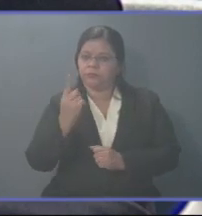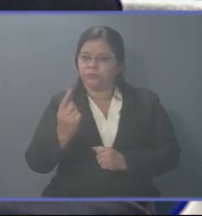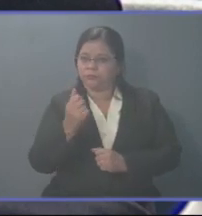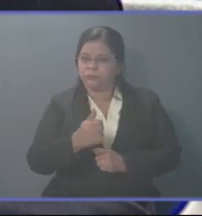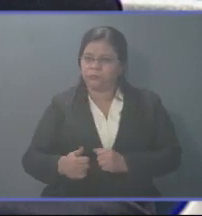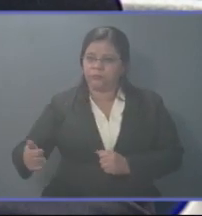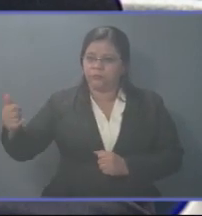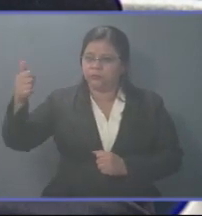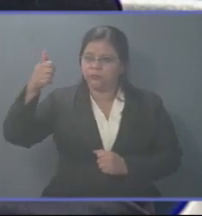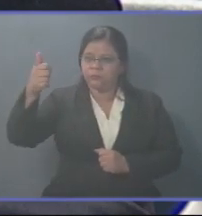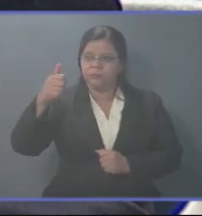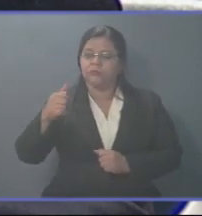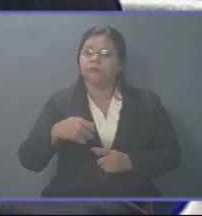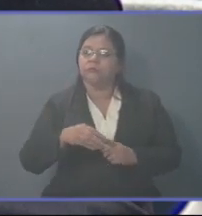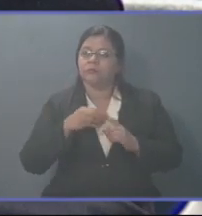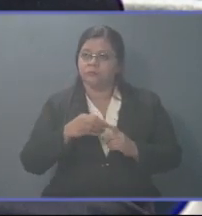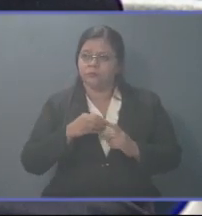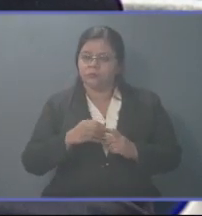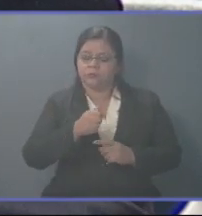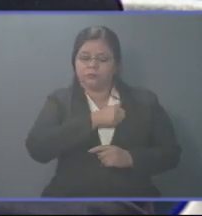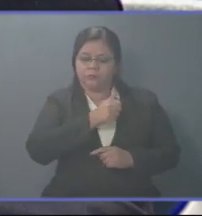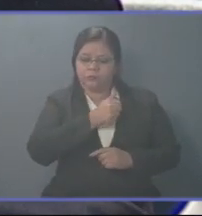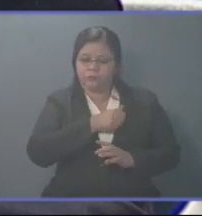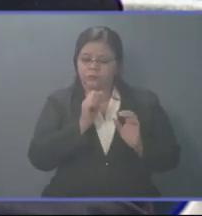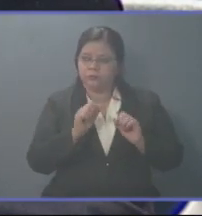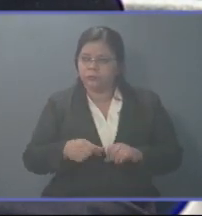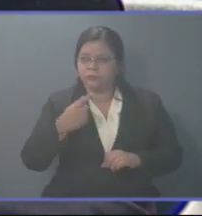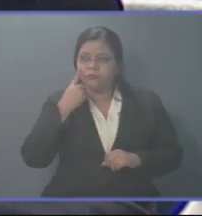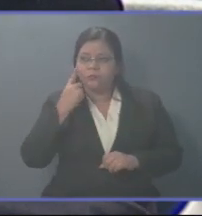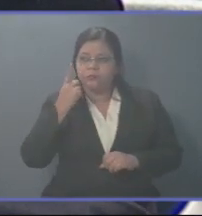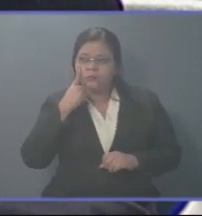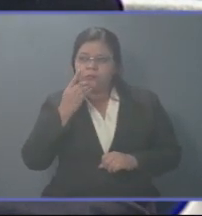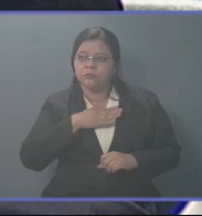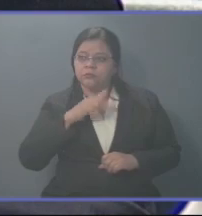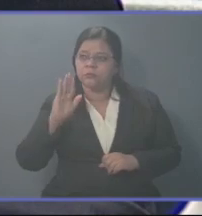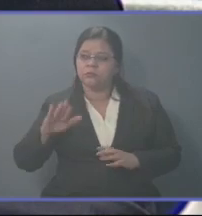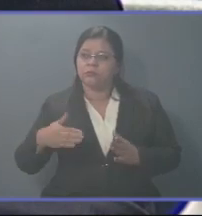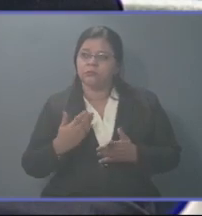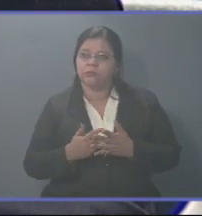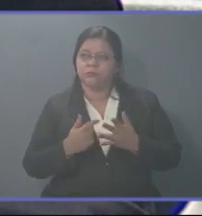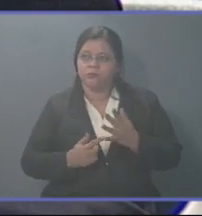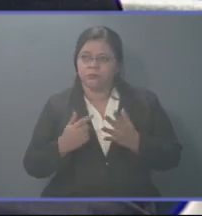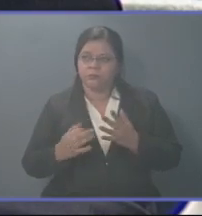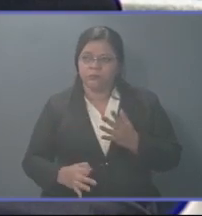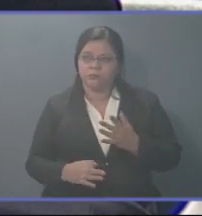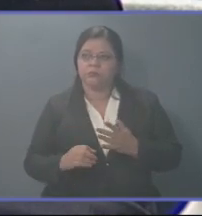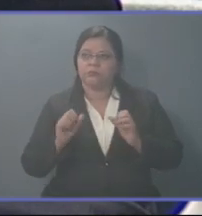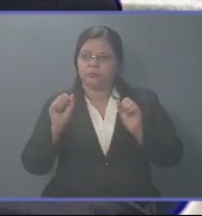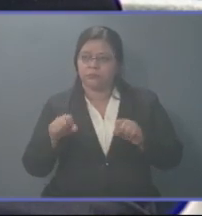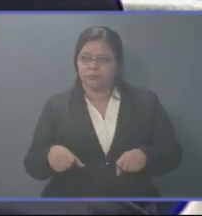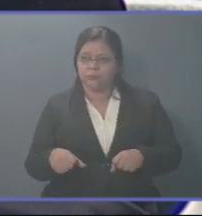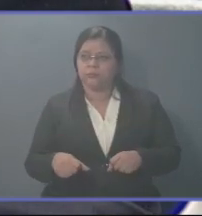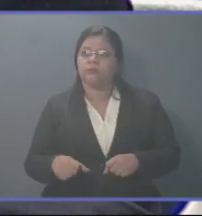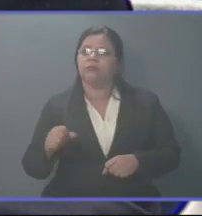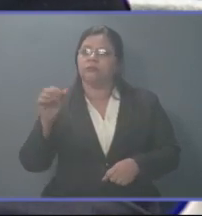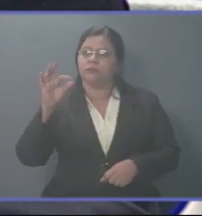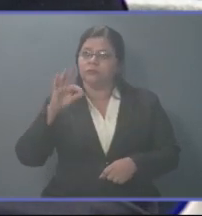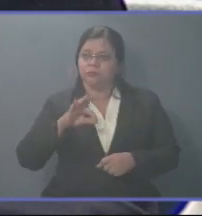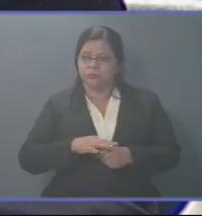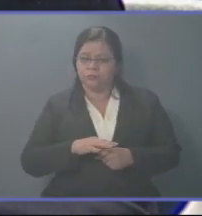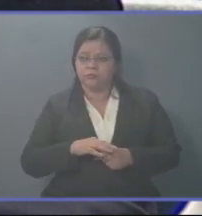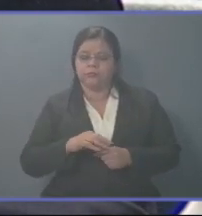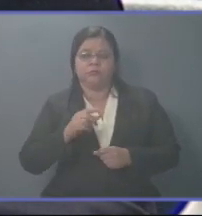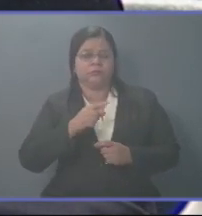titular, estará especialmente facultada para velar por el cumplimiento de la presente ley y asistirá con voz y sin derecho a